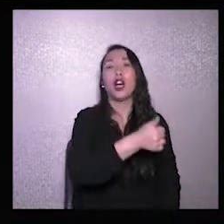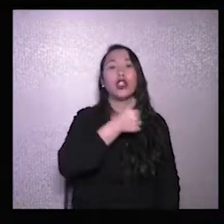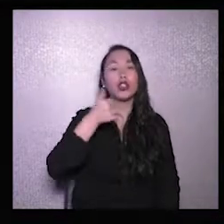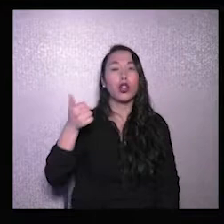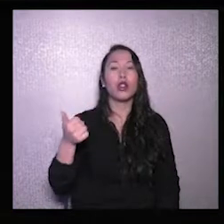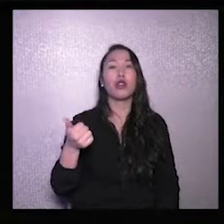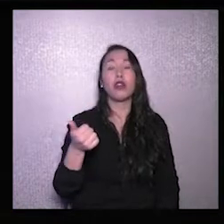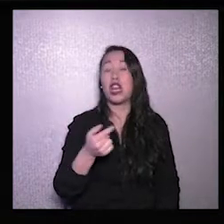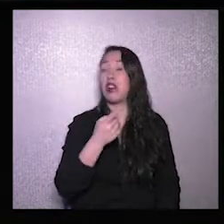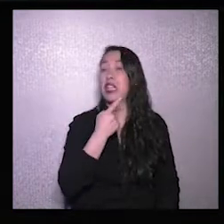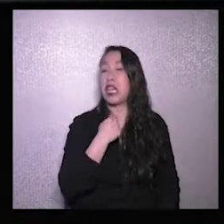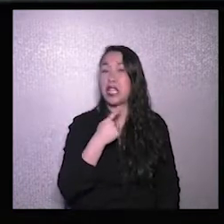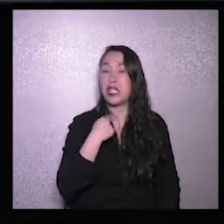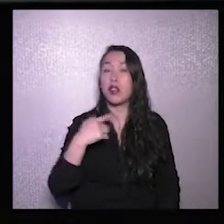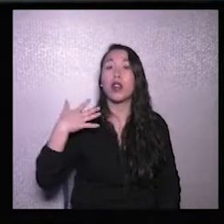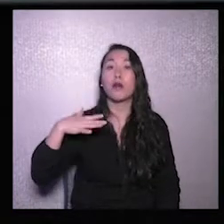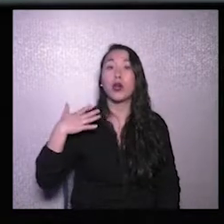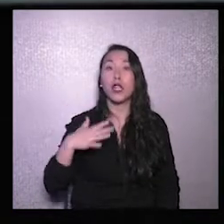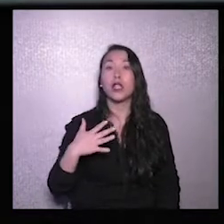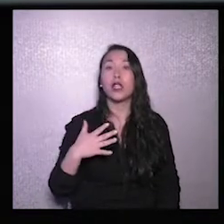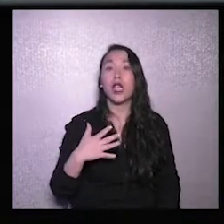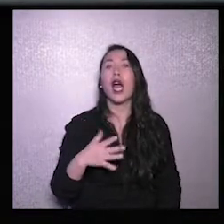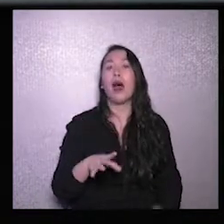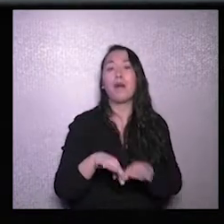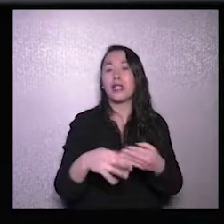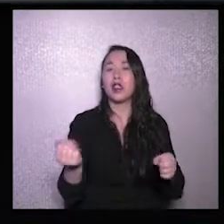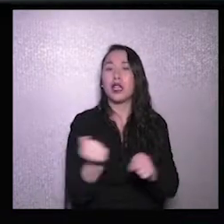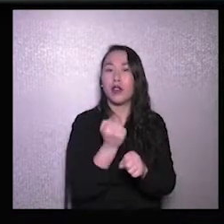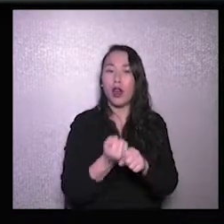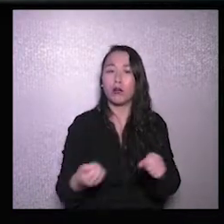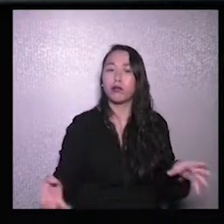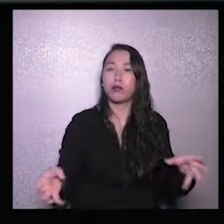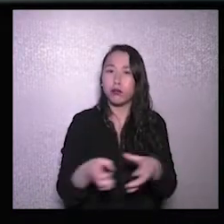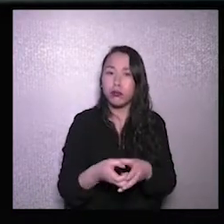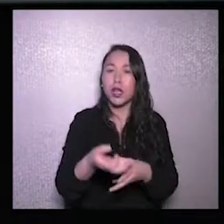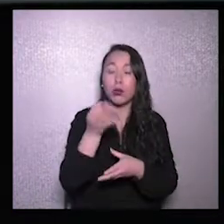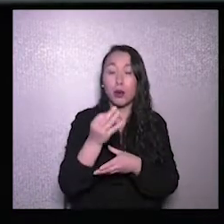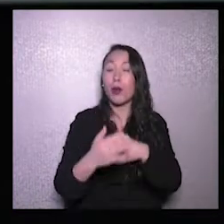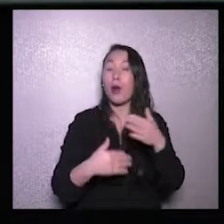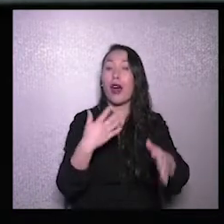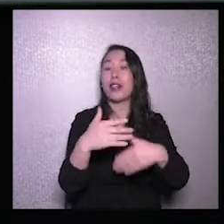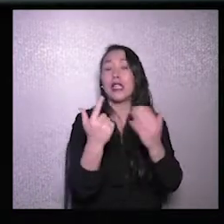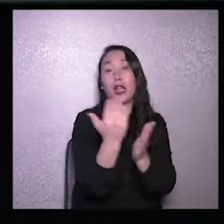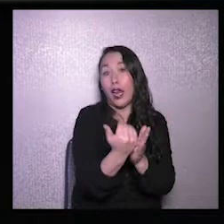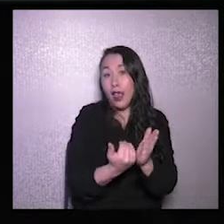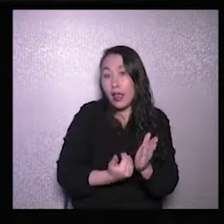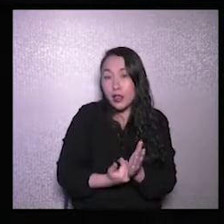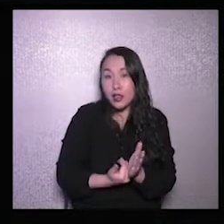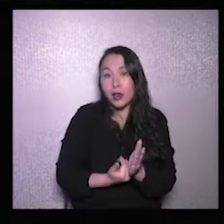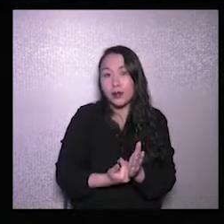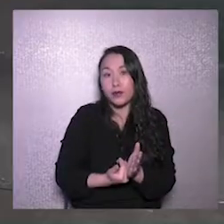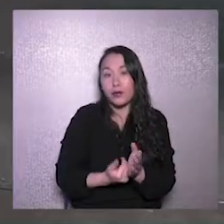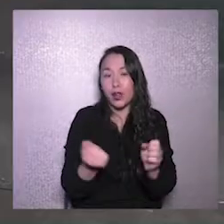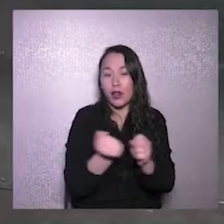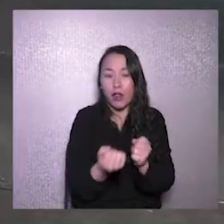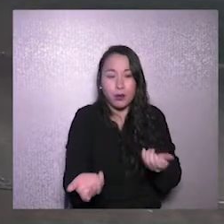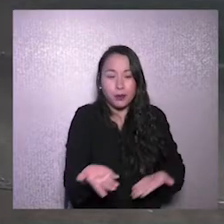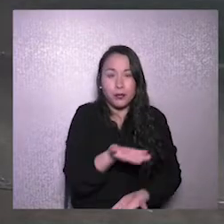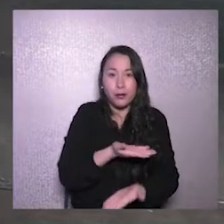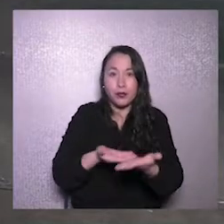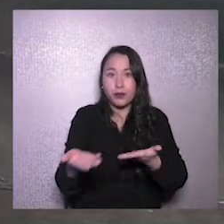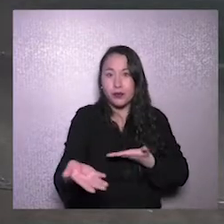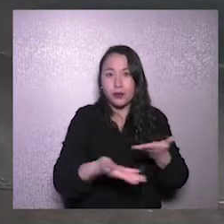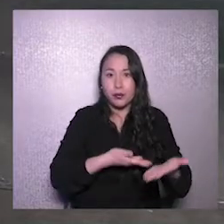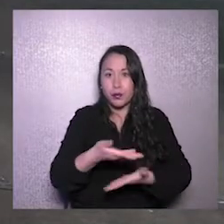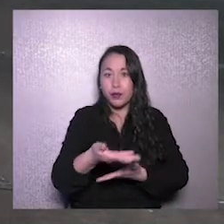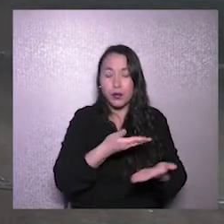e interesados a distintas mesas de trabajo en las cuales podamos ir avanzando, ¿no es cierto?, la agenda de interoperabilidad de nuestro